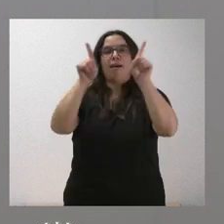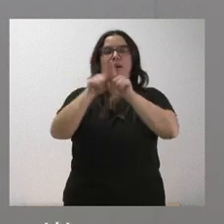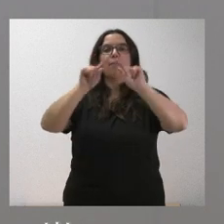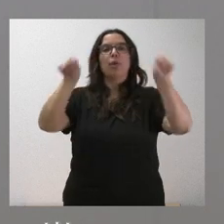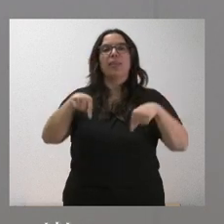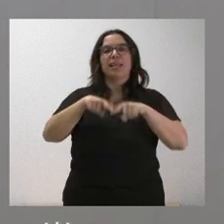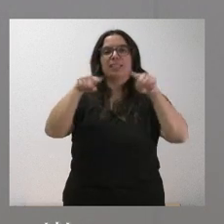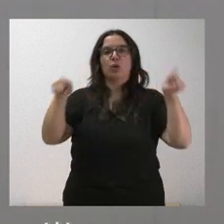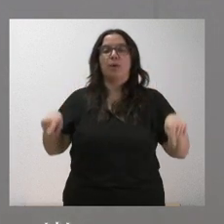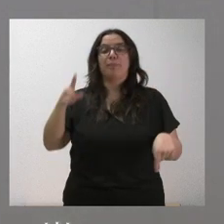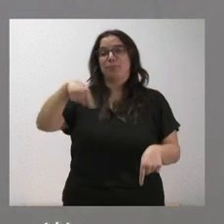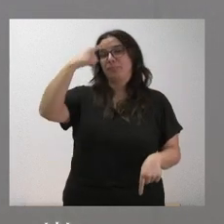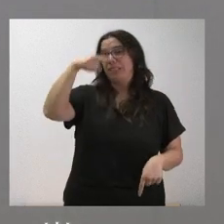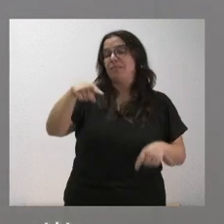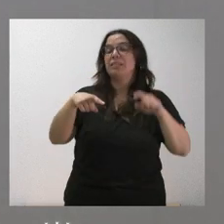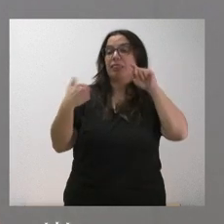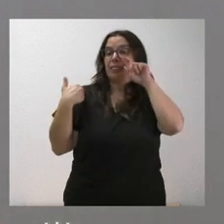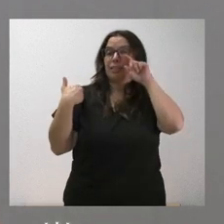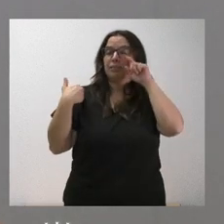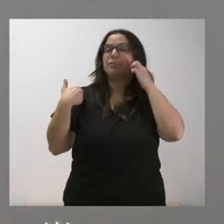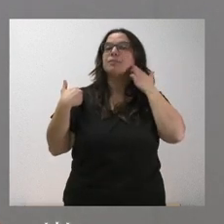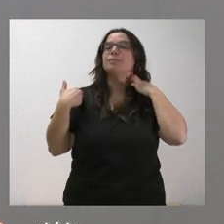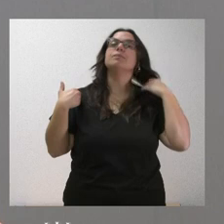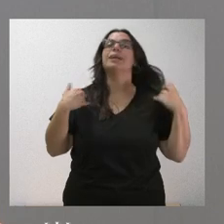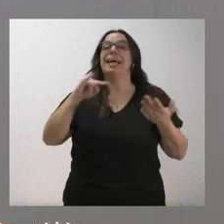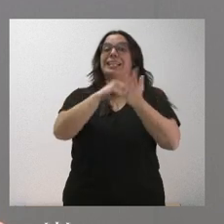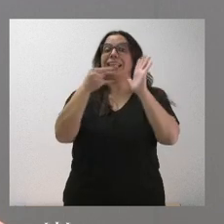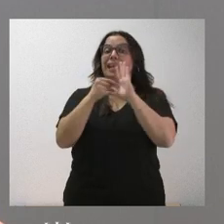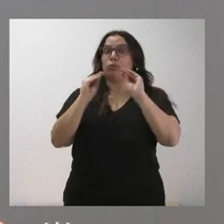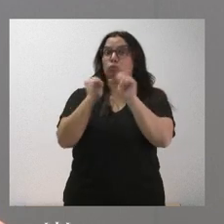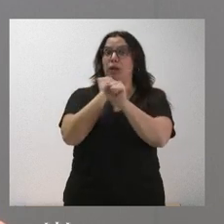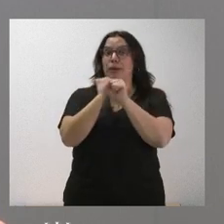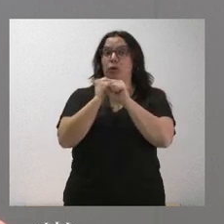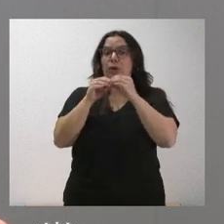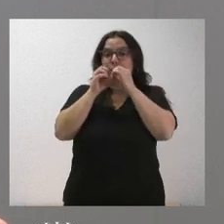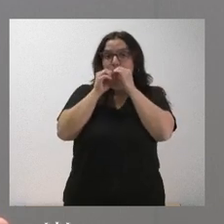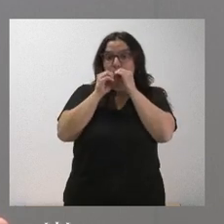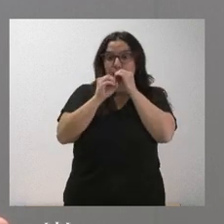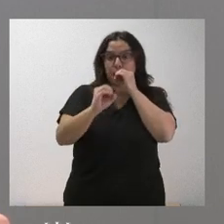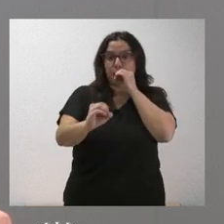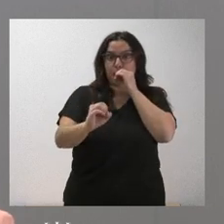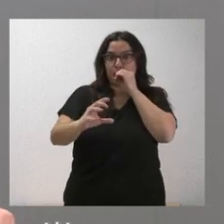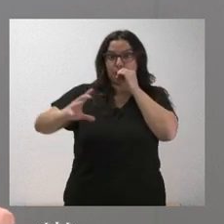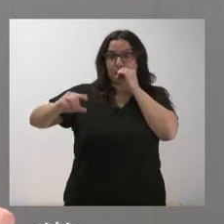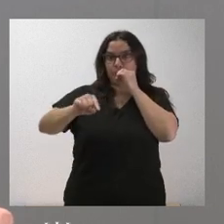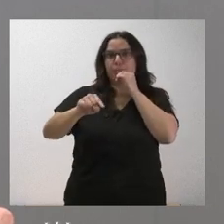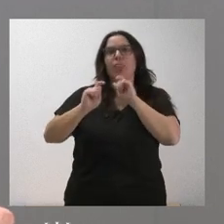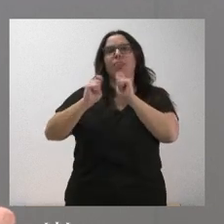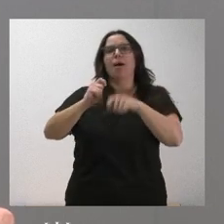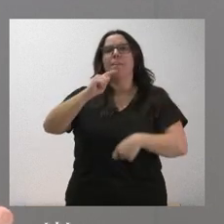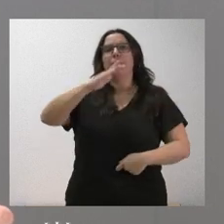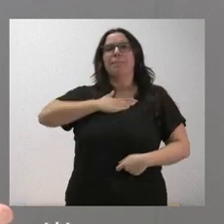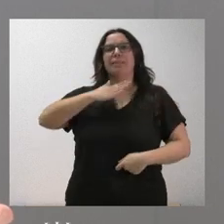Segovia saben ustedes que recientemente la técnica del soplado del Vidrio ha sido declarada patrimonio